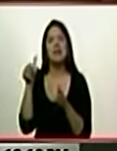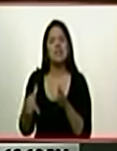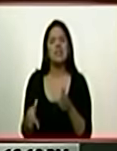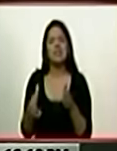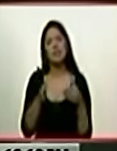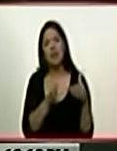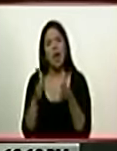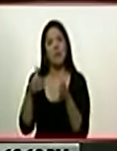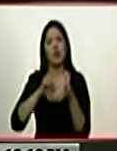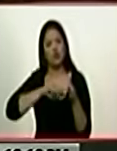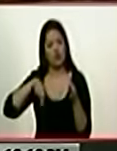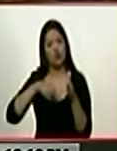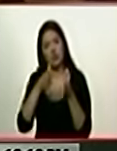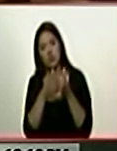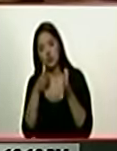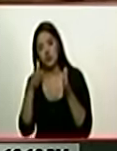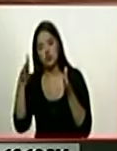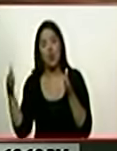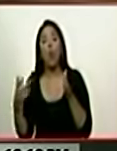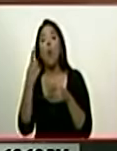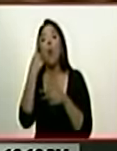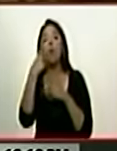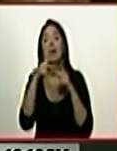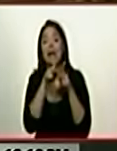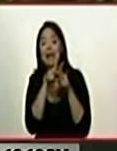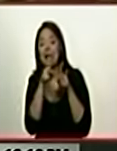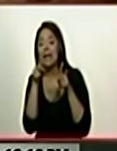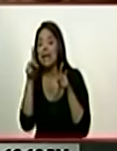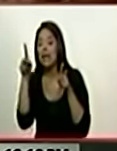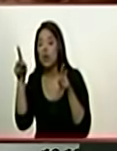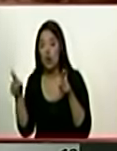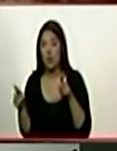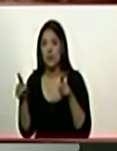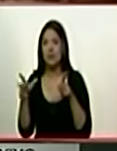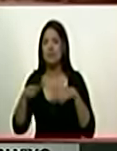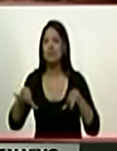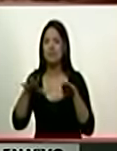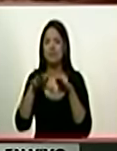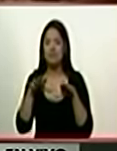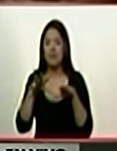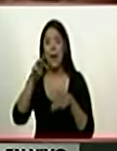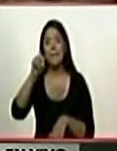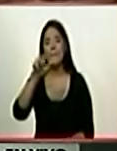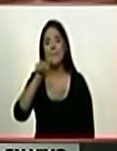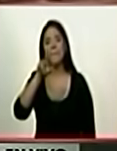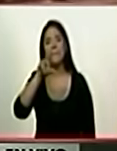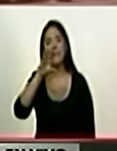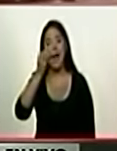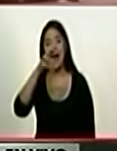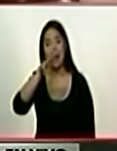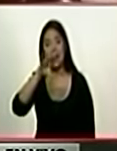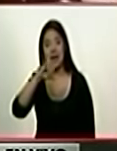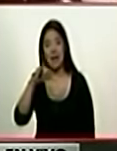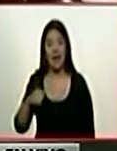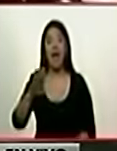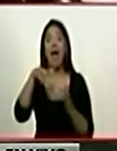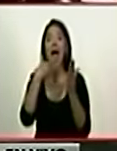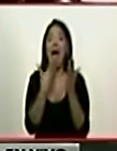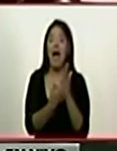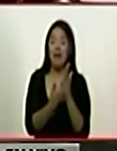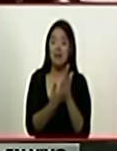ampliado de más de un kilómetro, desde el distribuidor El Marqués, donde nos encontramos, hasta el distribuidor Boleíta,